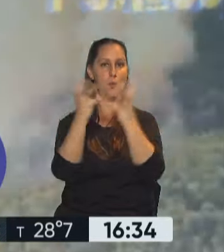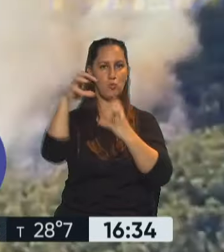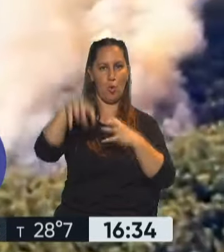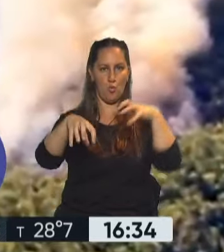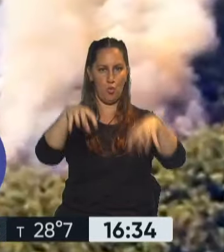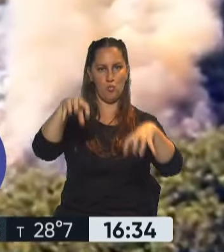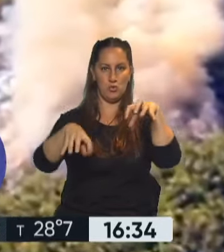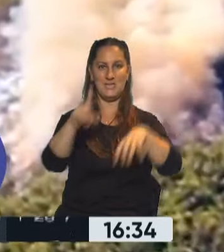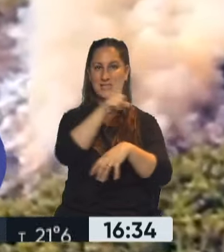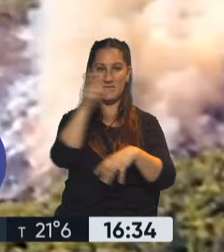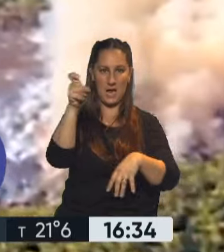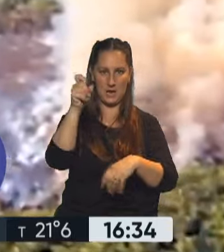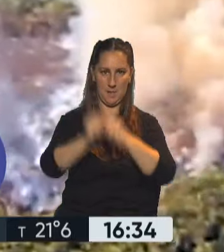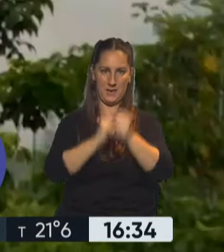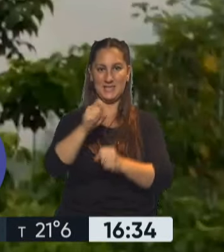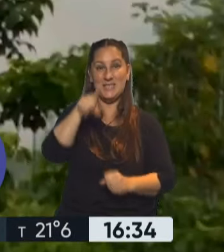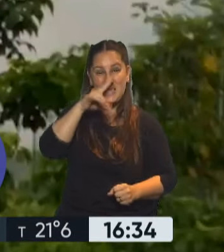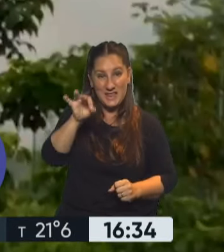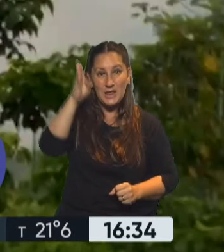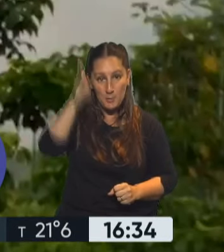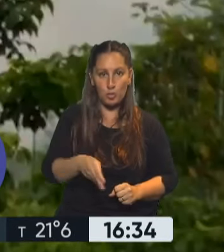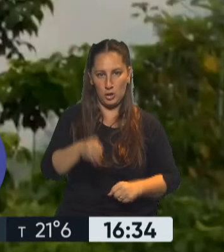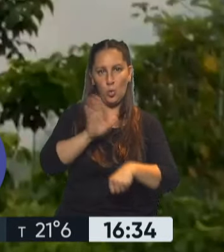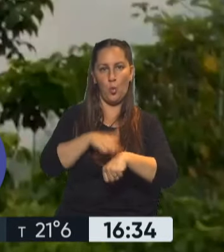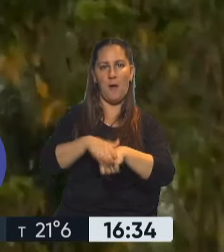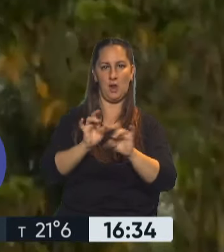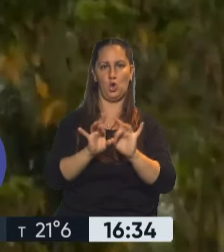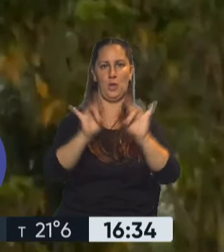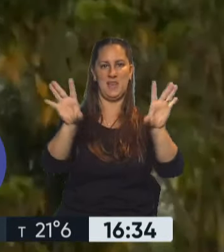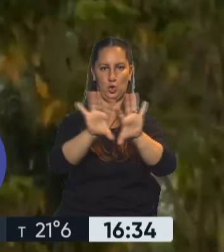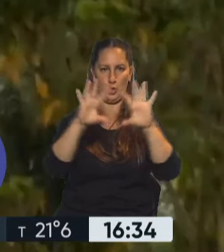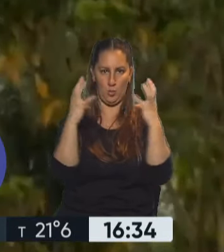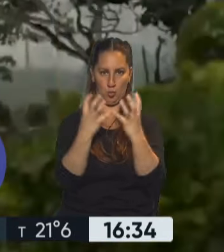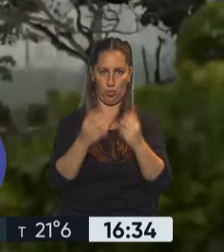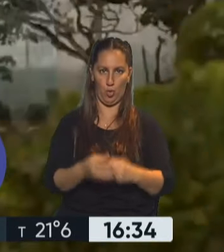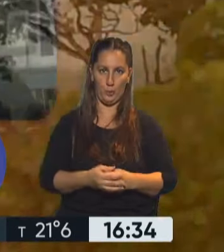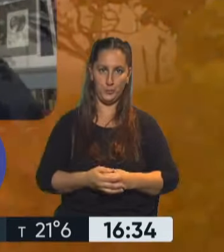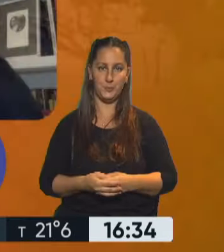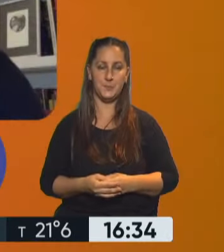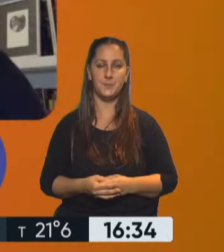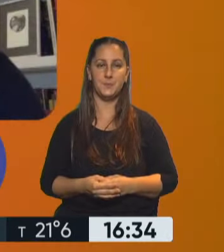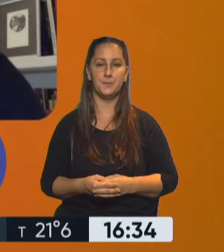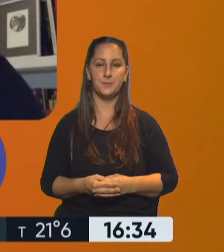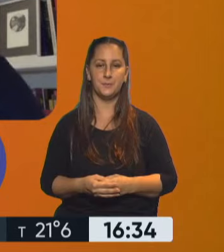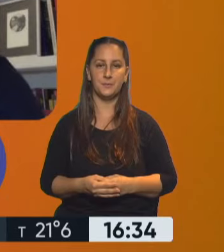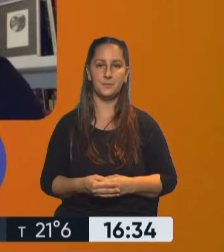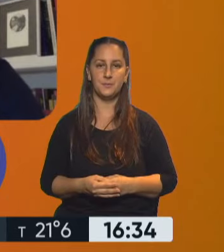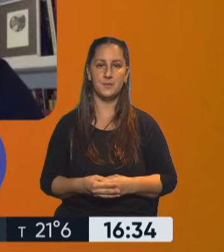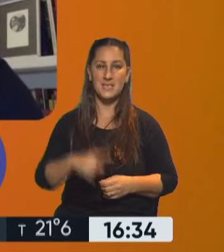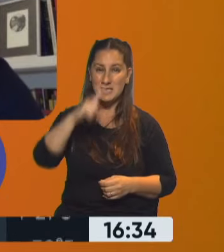las que explican el 70% de la contaminación mundial. Indudablemente, la responsabilidad o la